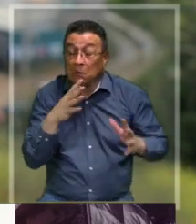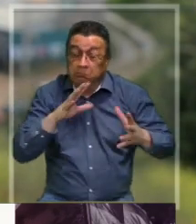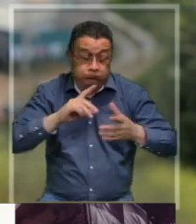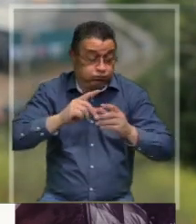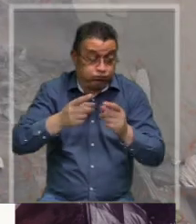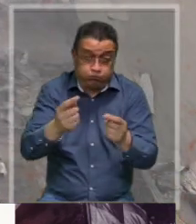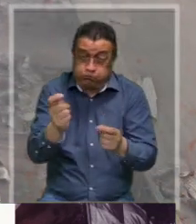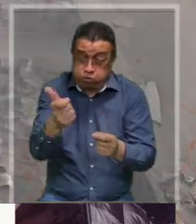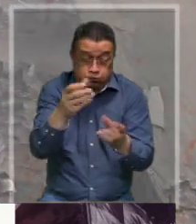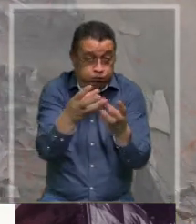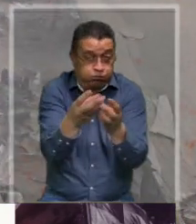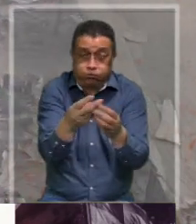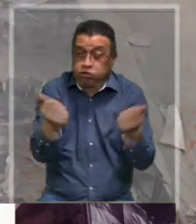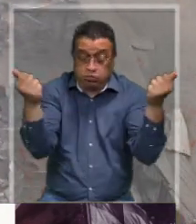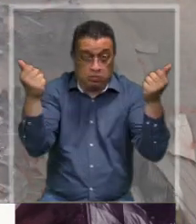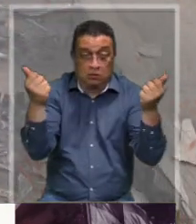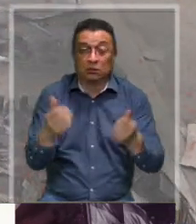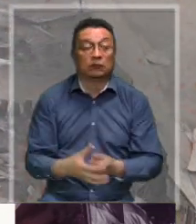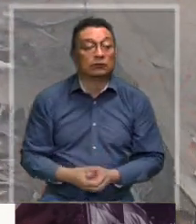desapareció.